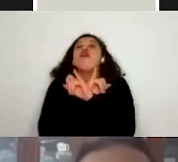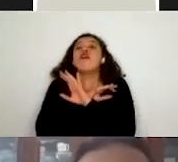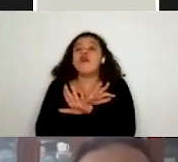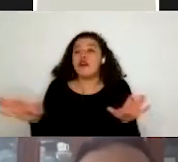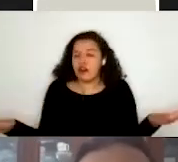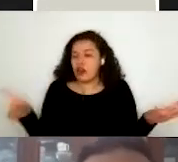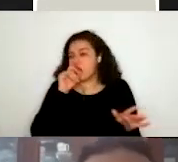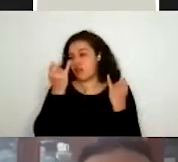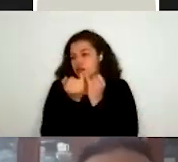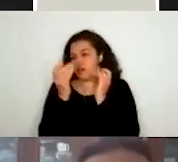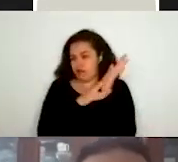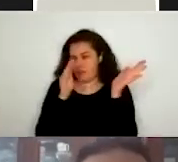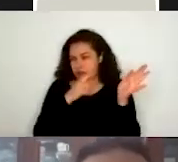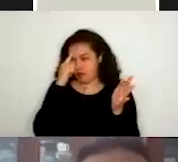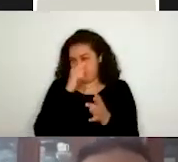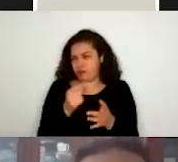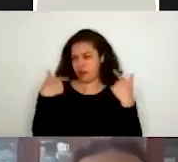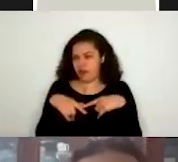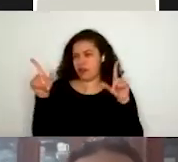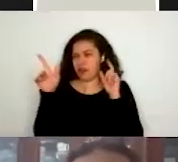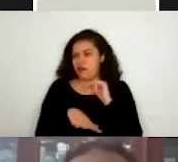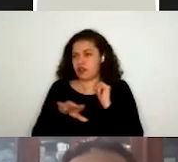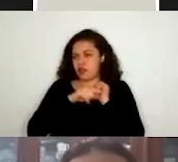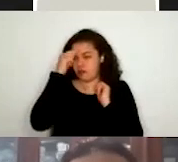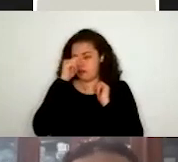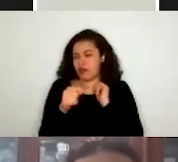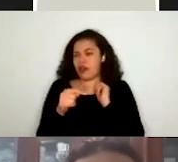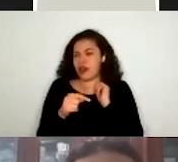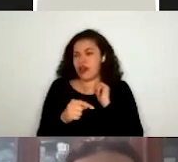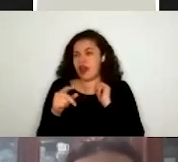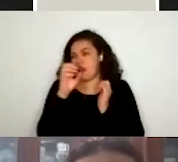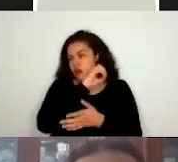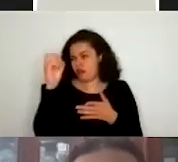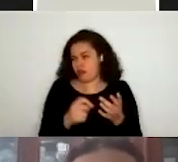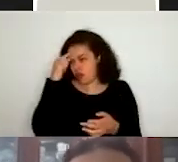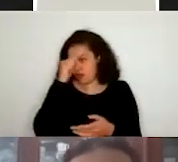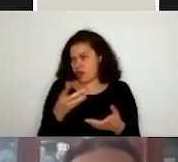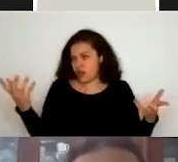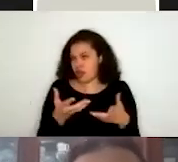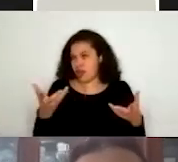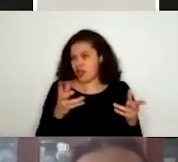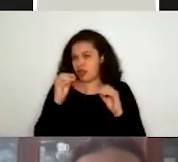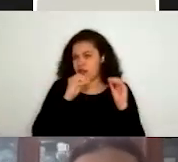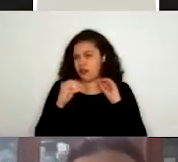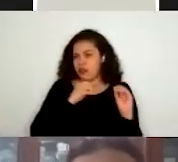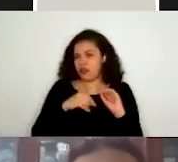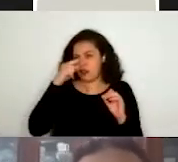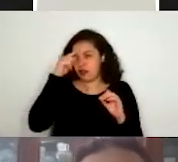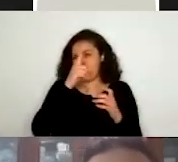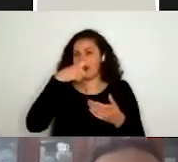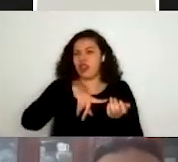y documentación que los presentes términos de referencia le obligue a elaborar o poseer en la